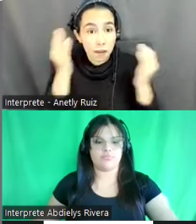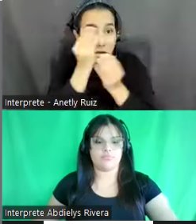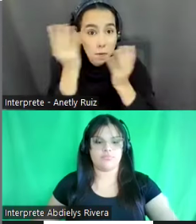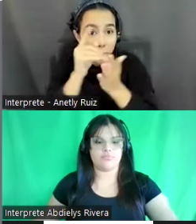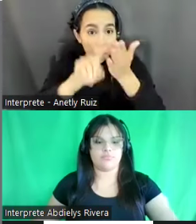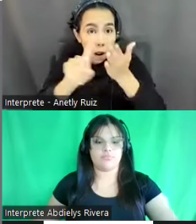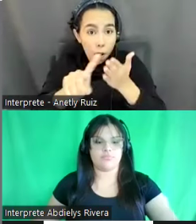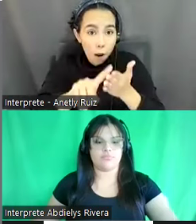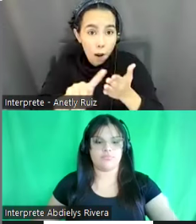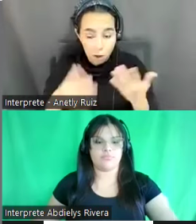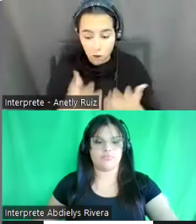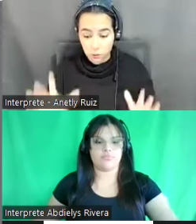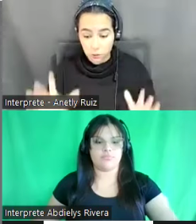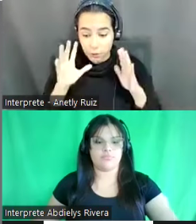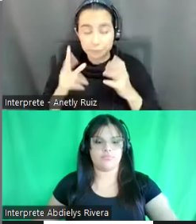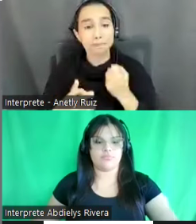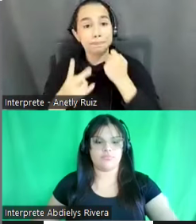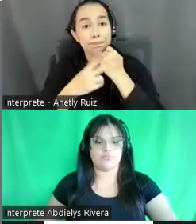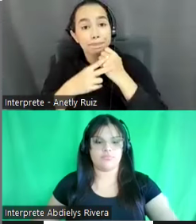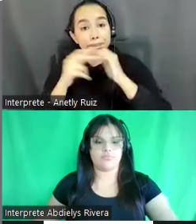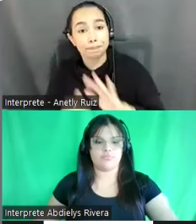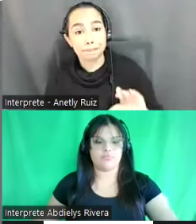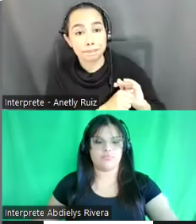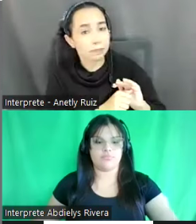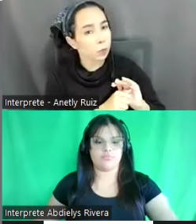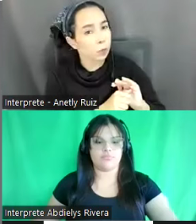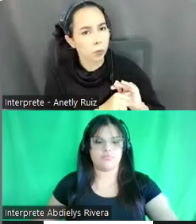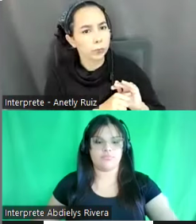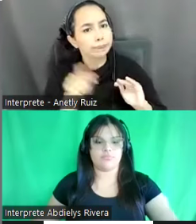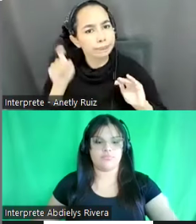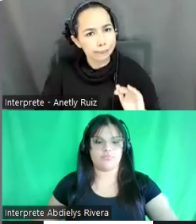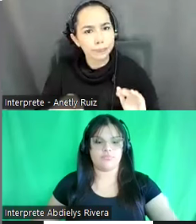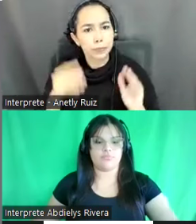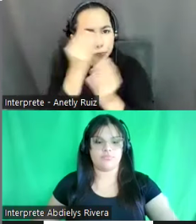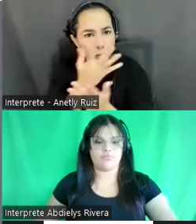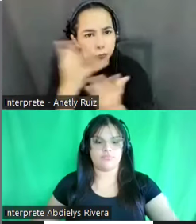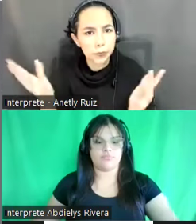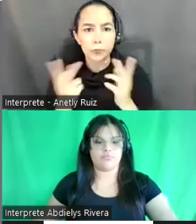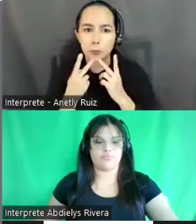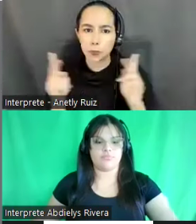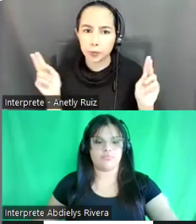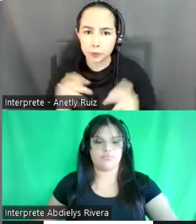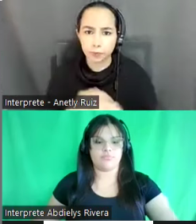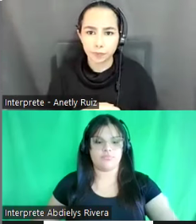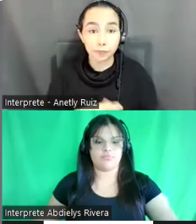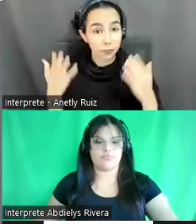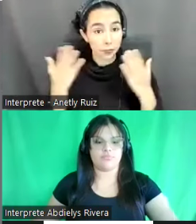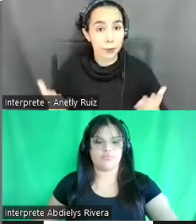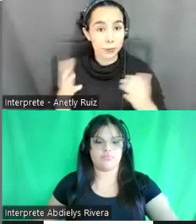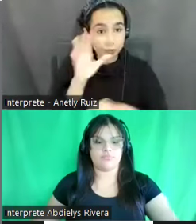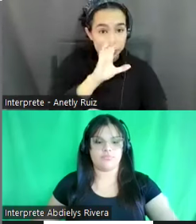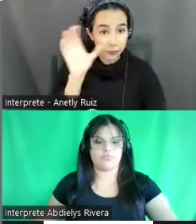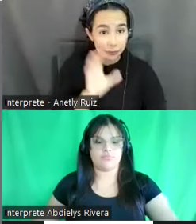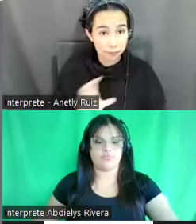que sea que la comunidad pueda accederla. Ahora mismo, ¿verdad? Todos sabemos y estamos tomando esta presentación por Zoom, así que todo el